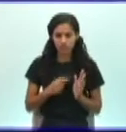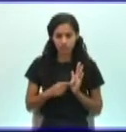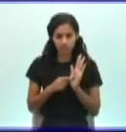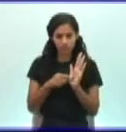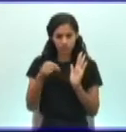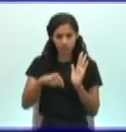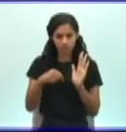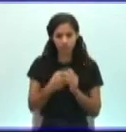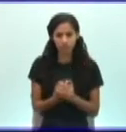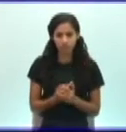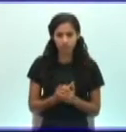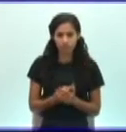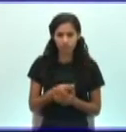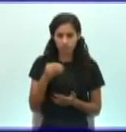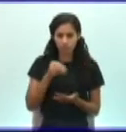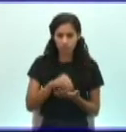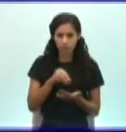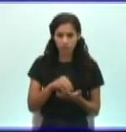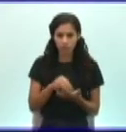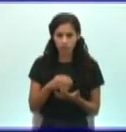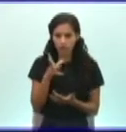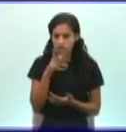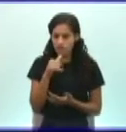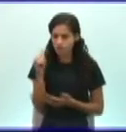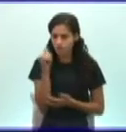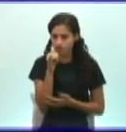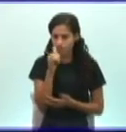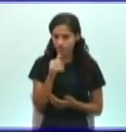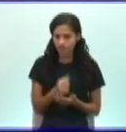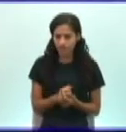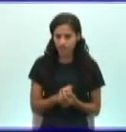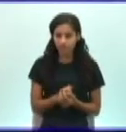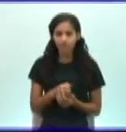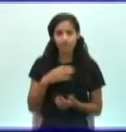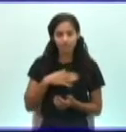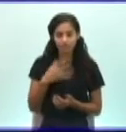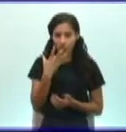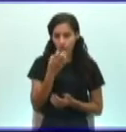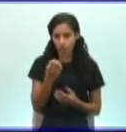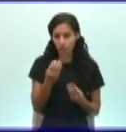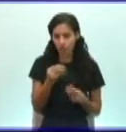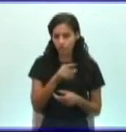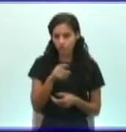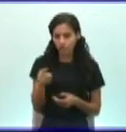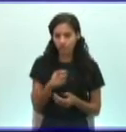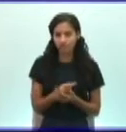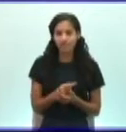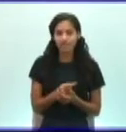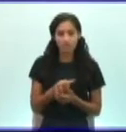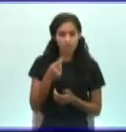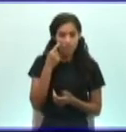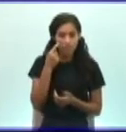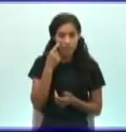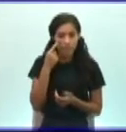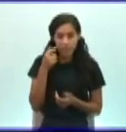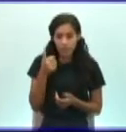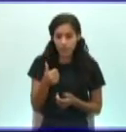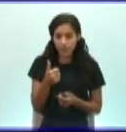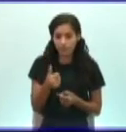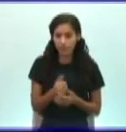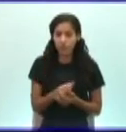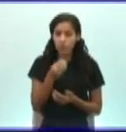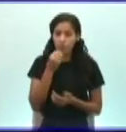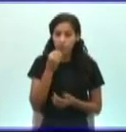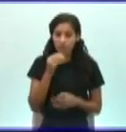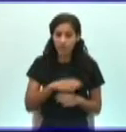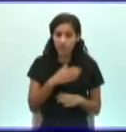hoy, los voy a dejar con un lindo audiovisual. Espero que lo disfruten, pero además observen bien para que